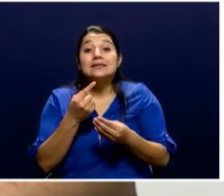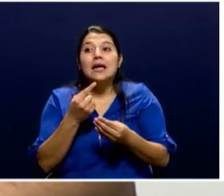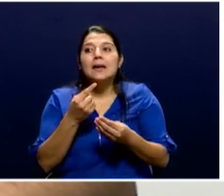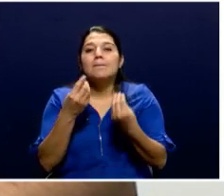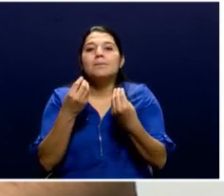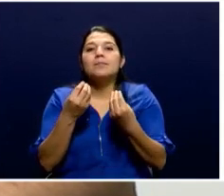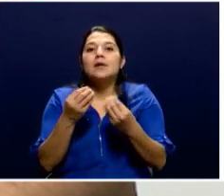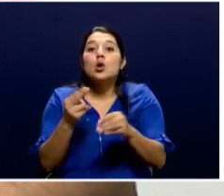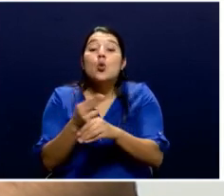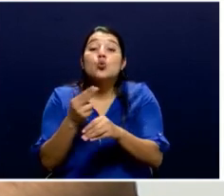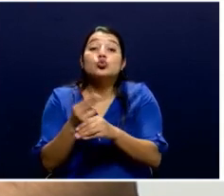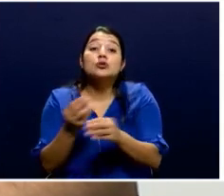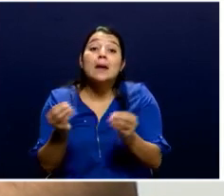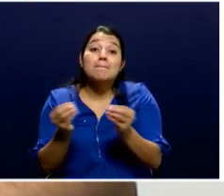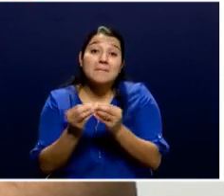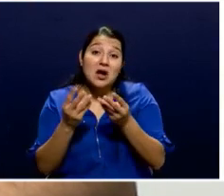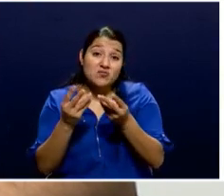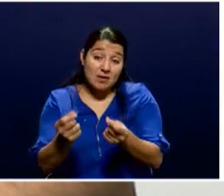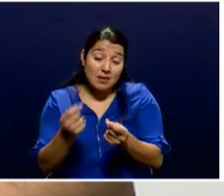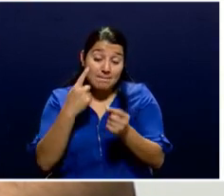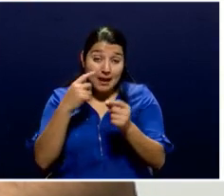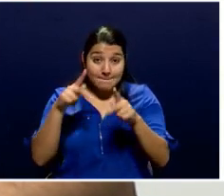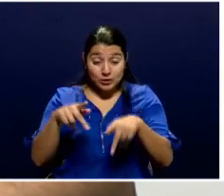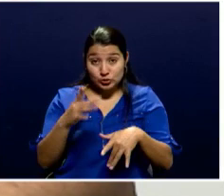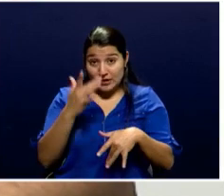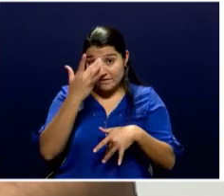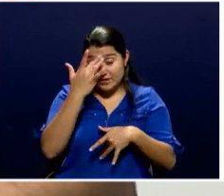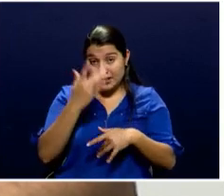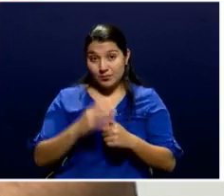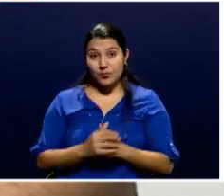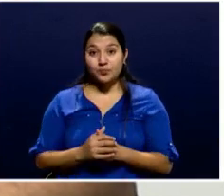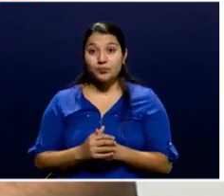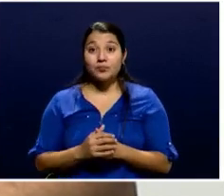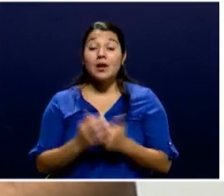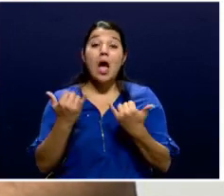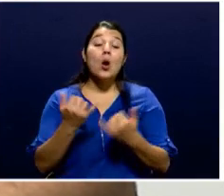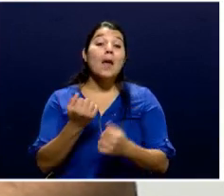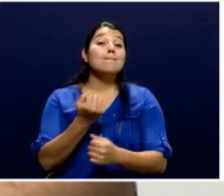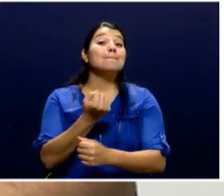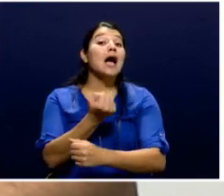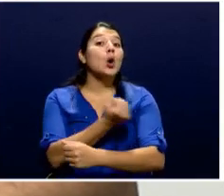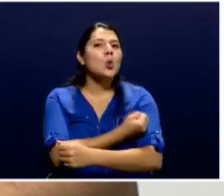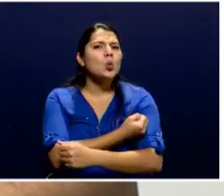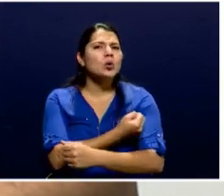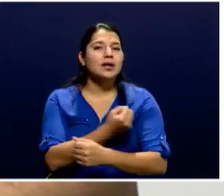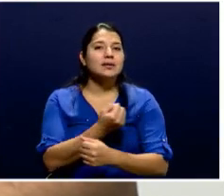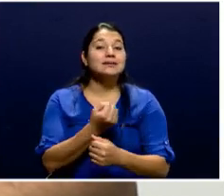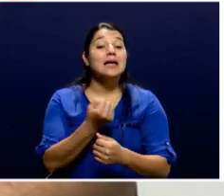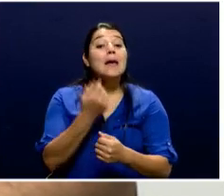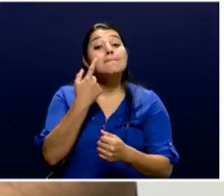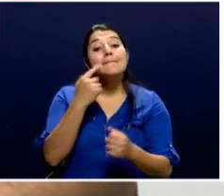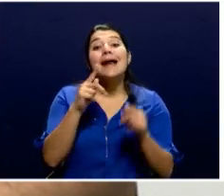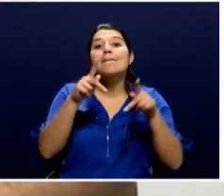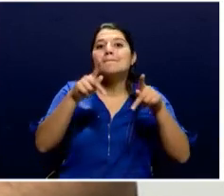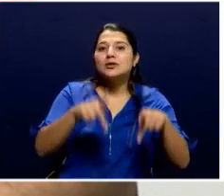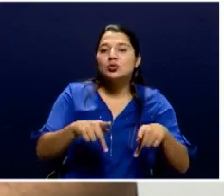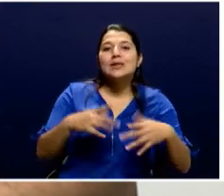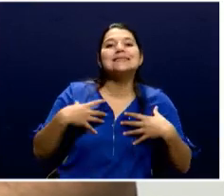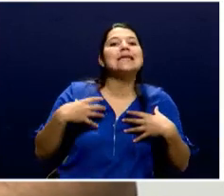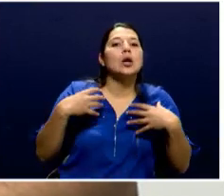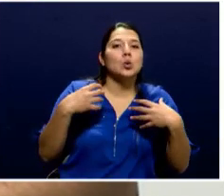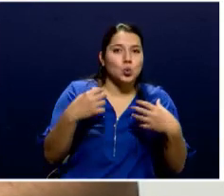uso del paciente enfermo. A diferencia de una vacuna, que la vacuna se aplica en una persona